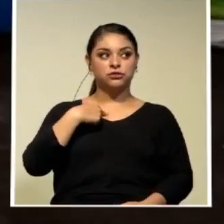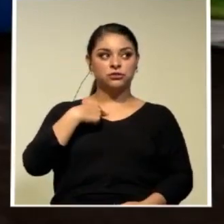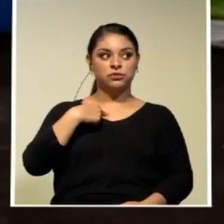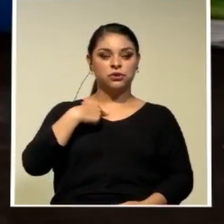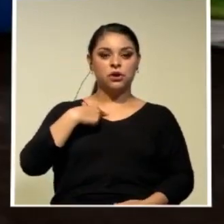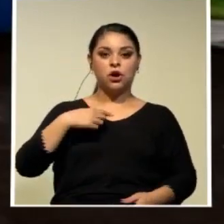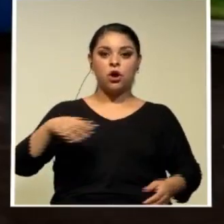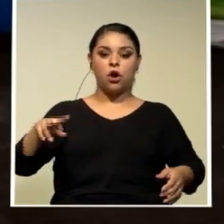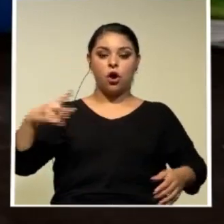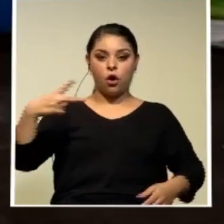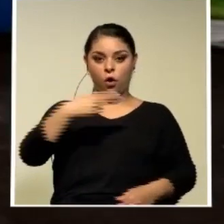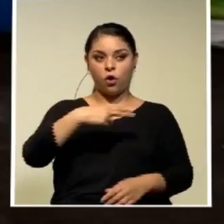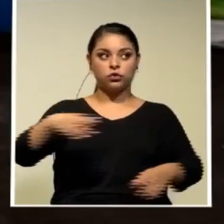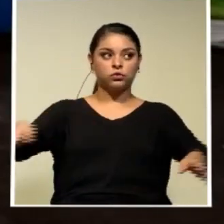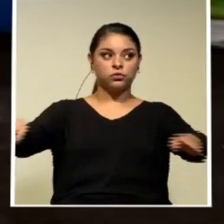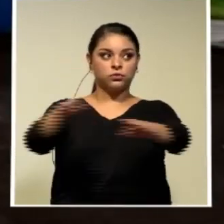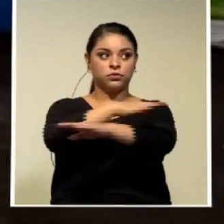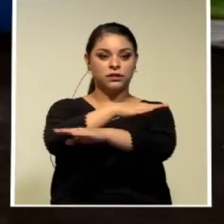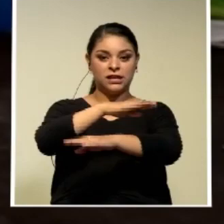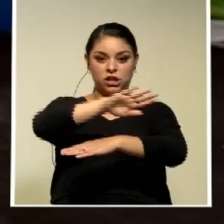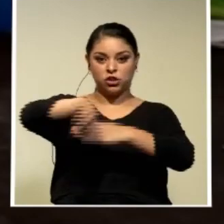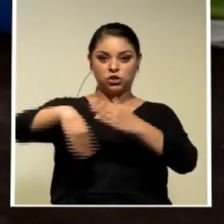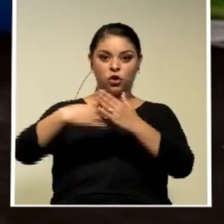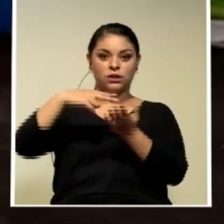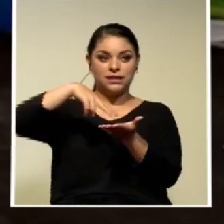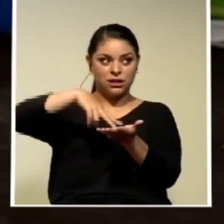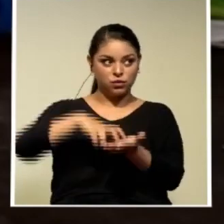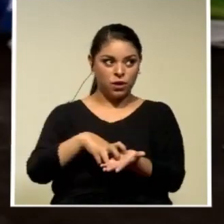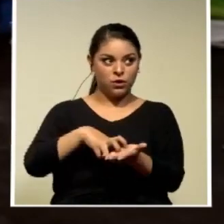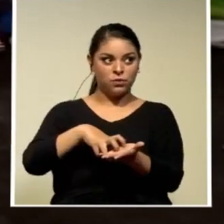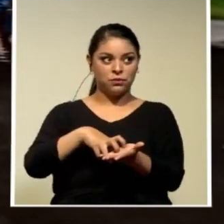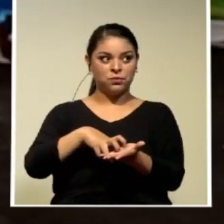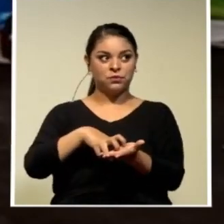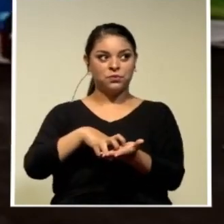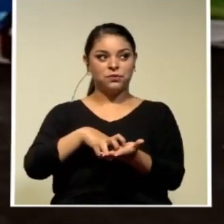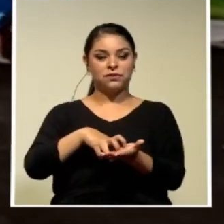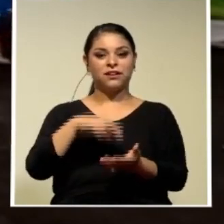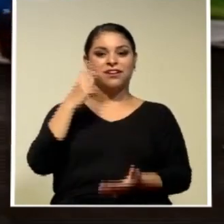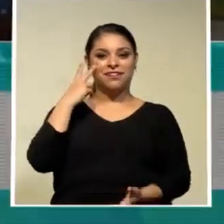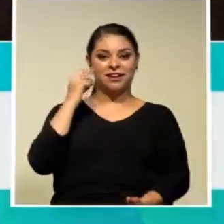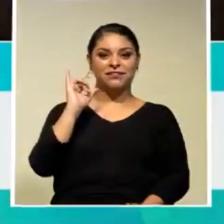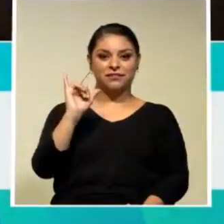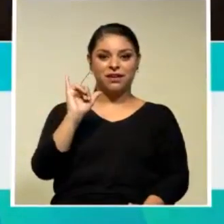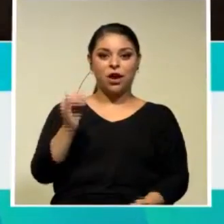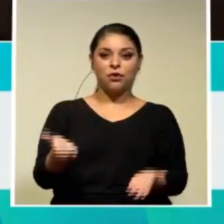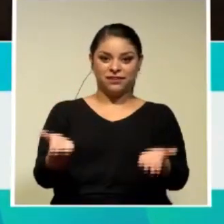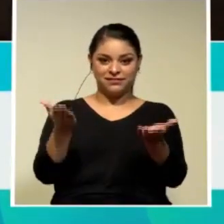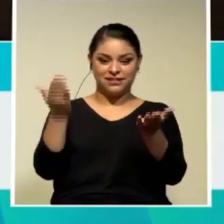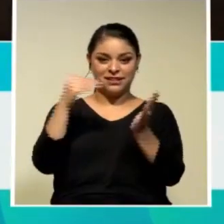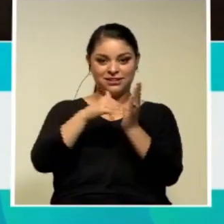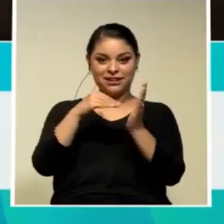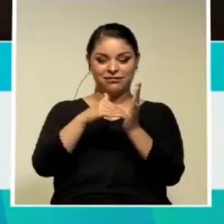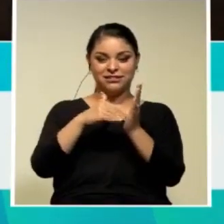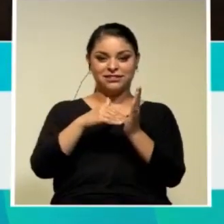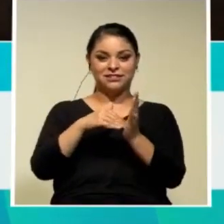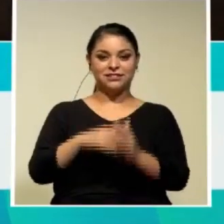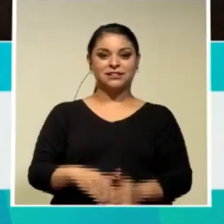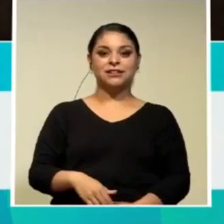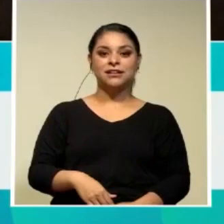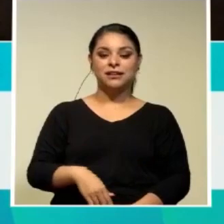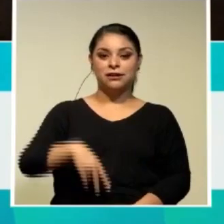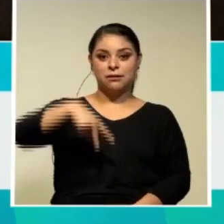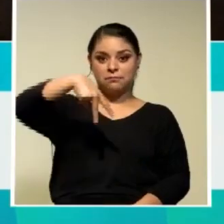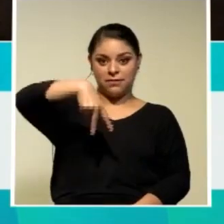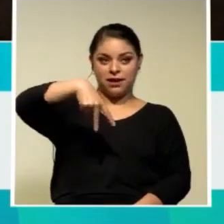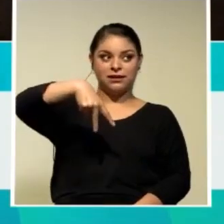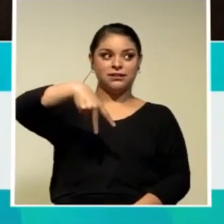Yo corto y se tira en el suelo, a ver. ¡Hazlo! ¡Eso! Otra vez, arriba. Piernas abiertas